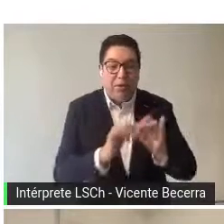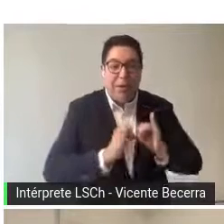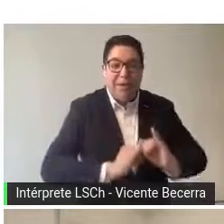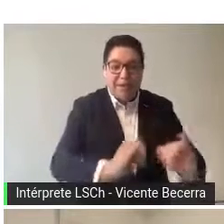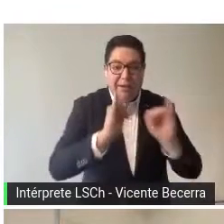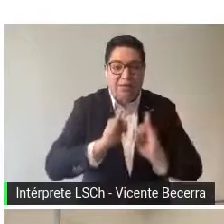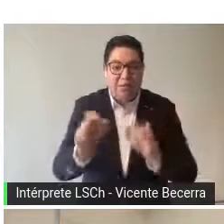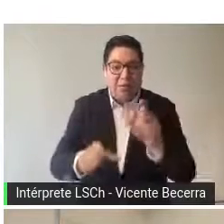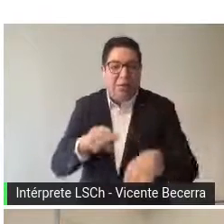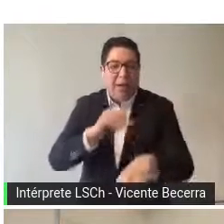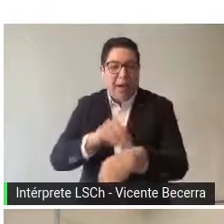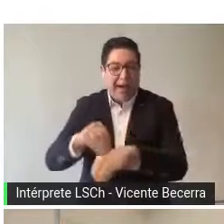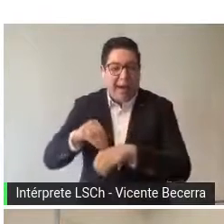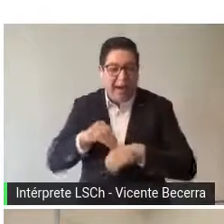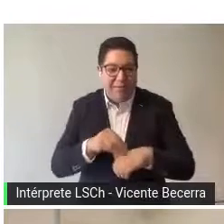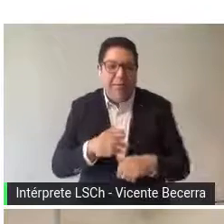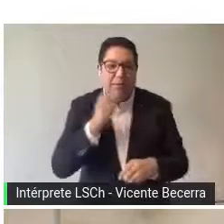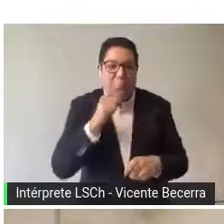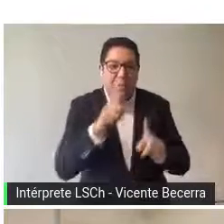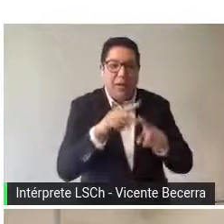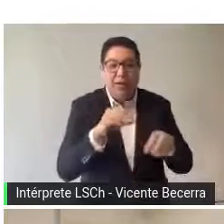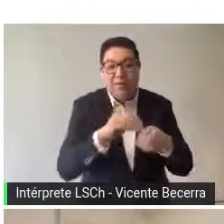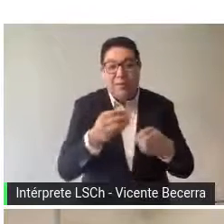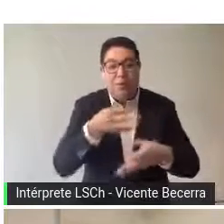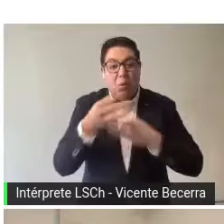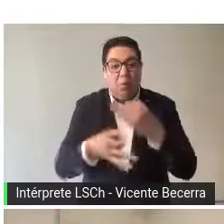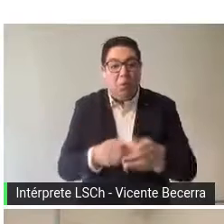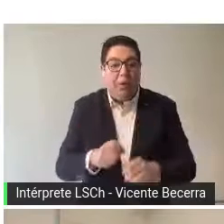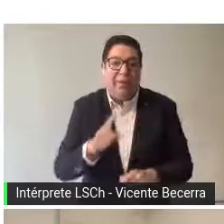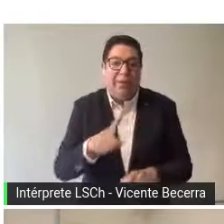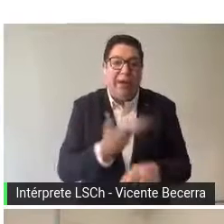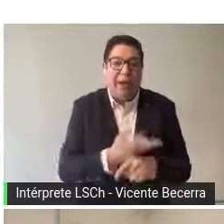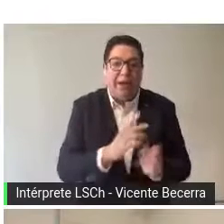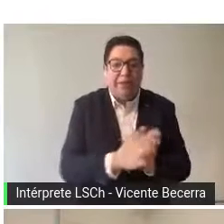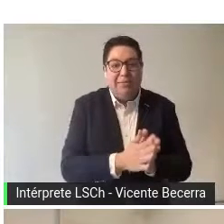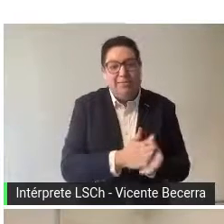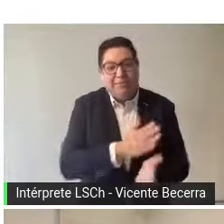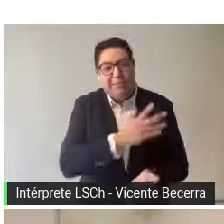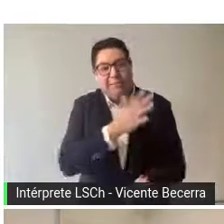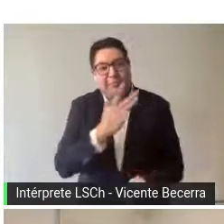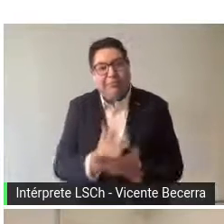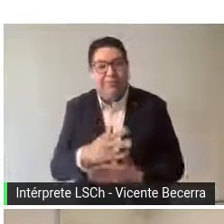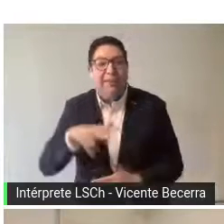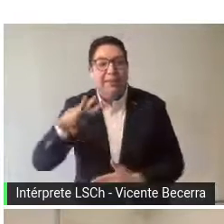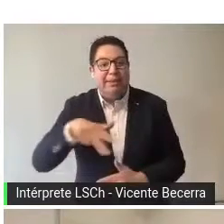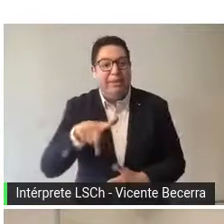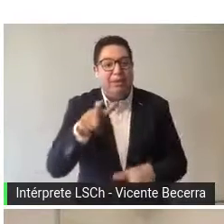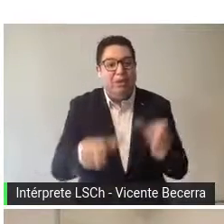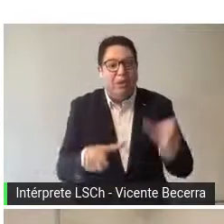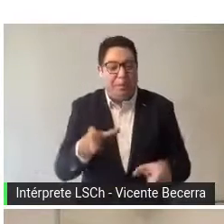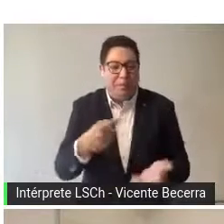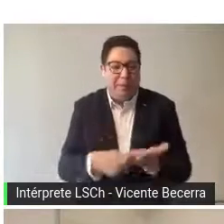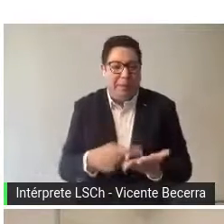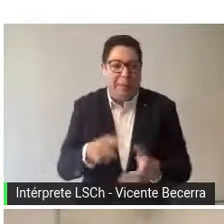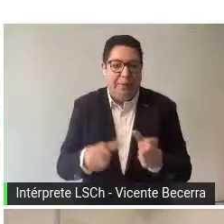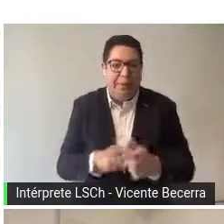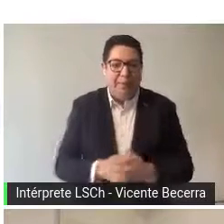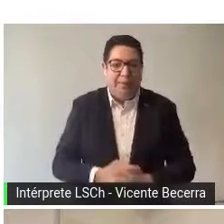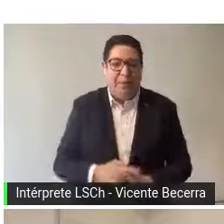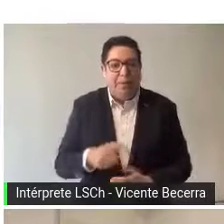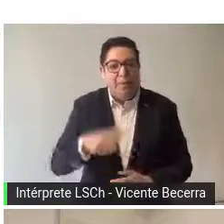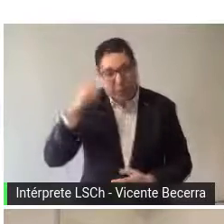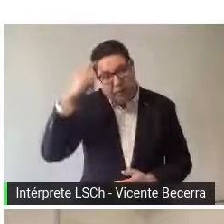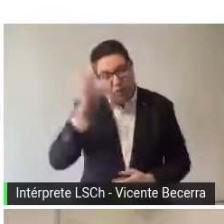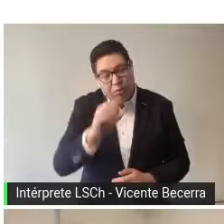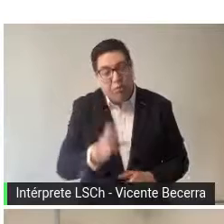innovadores públicos que nos están escuchando hoy, que son parte de esta red de innovadores públicos de más de 18.000 personas y que